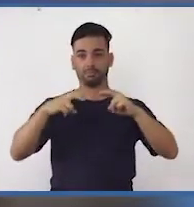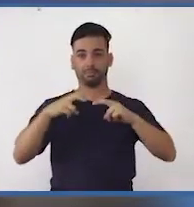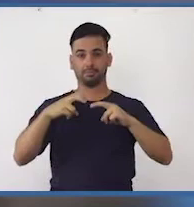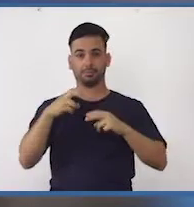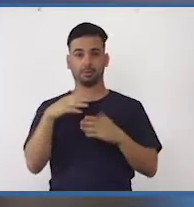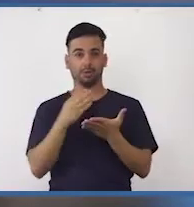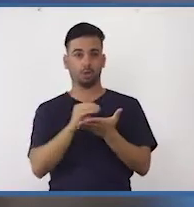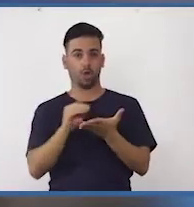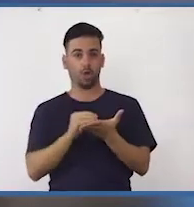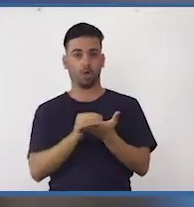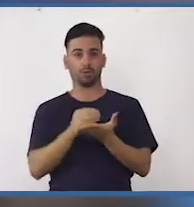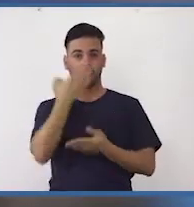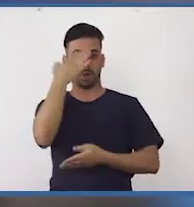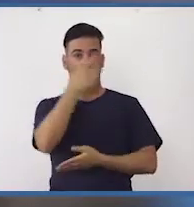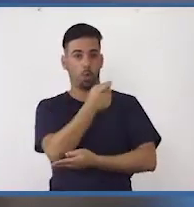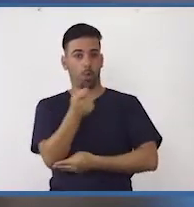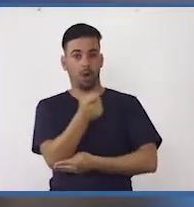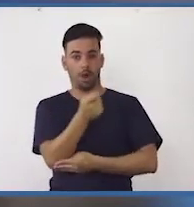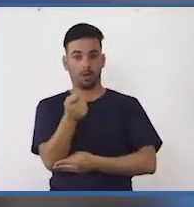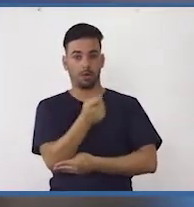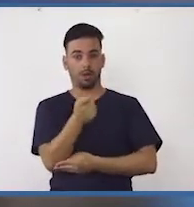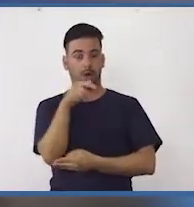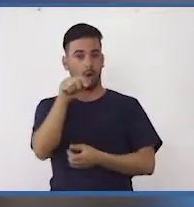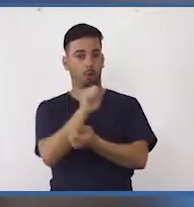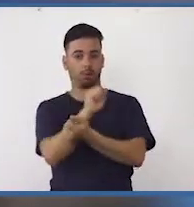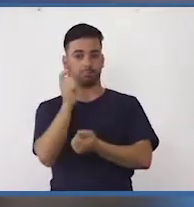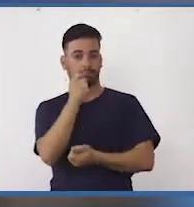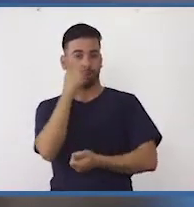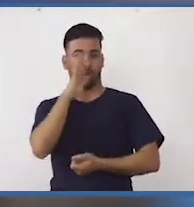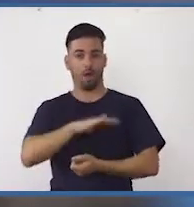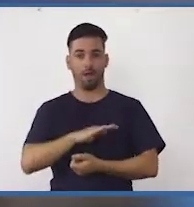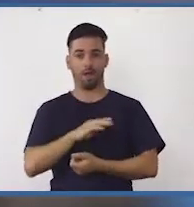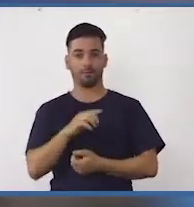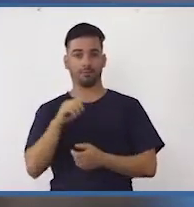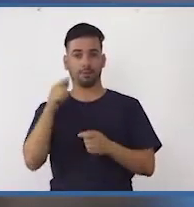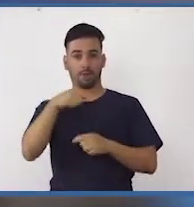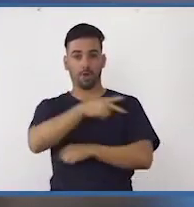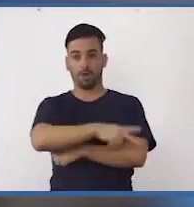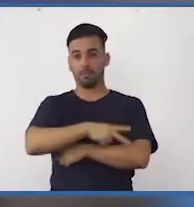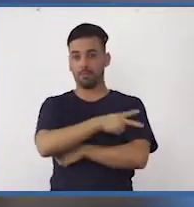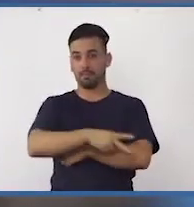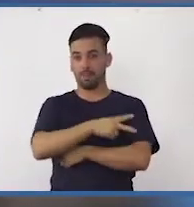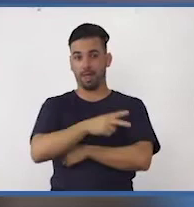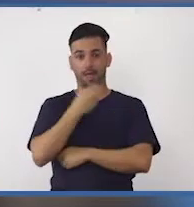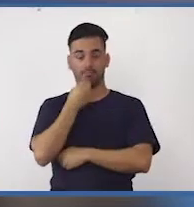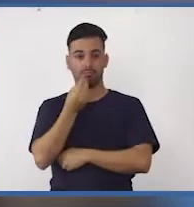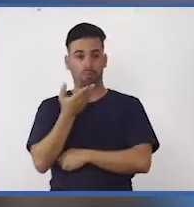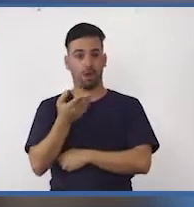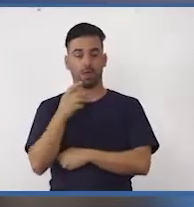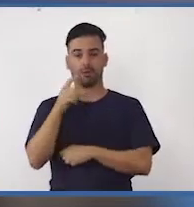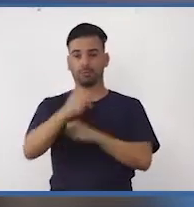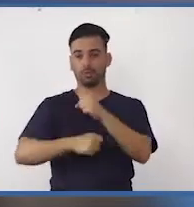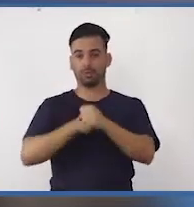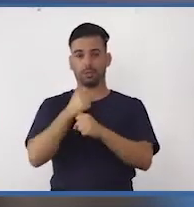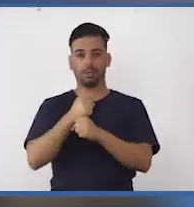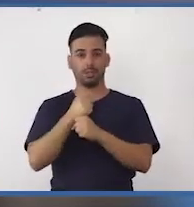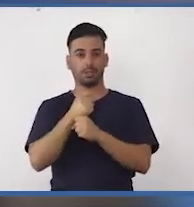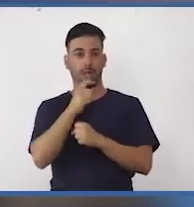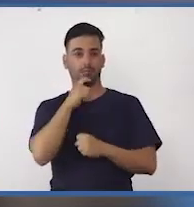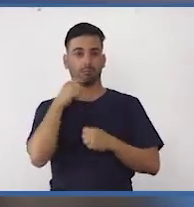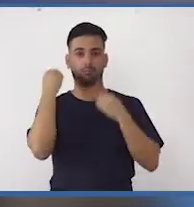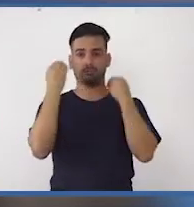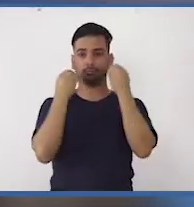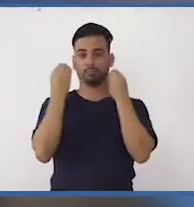costo a partir de todas las situaciones que el país, como una medida para poder trabajar en función de elevar el aprendizaje de nuestros estudiantes, se